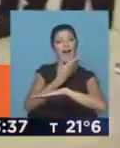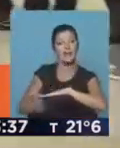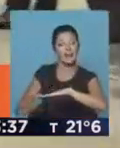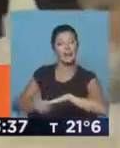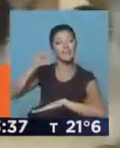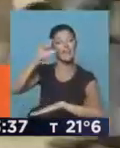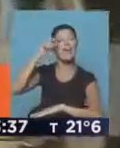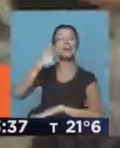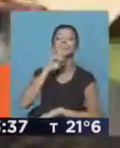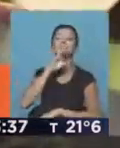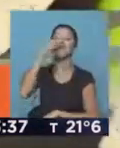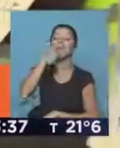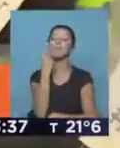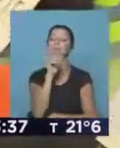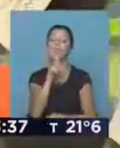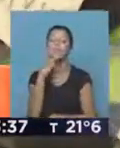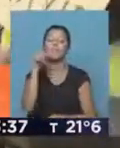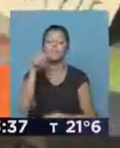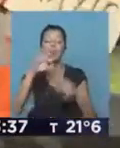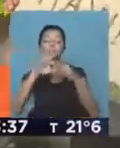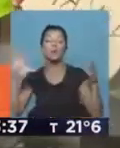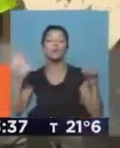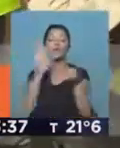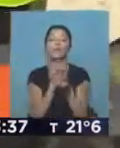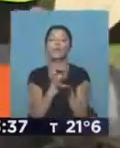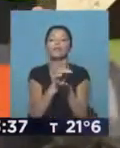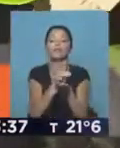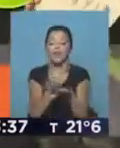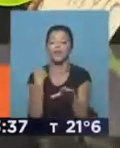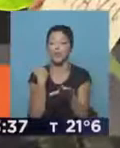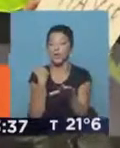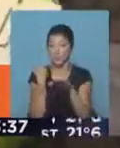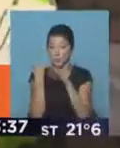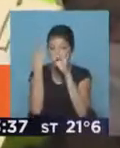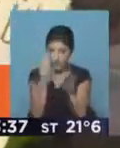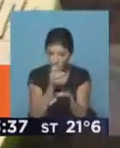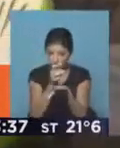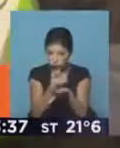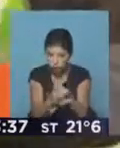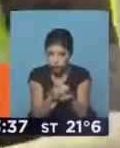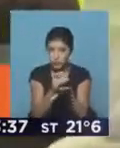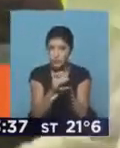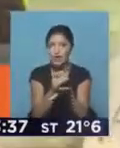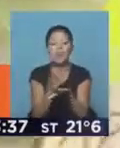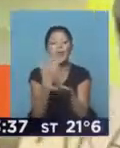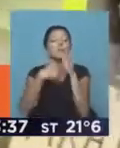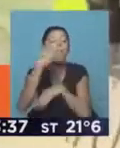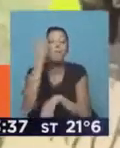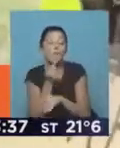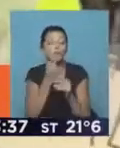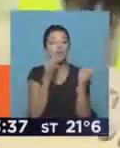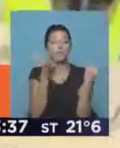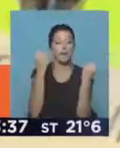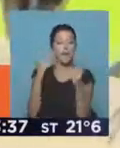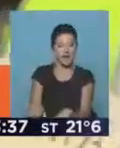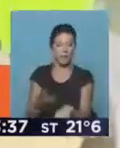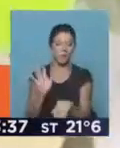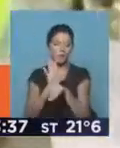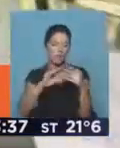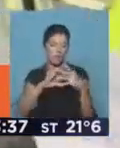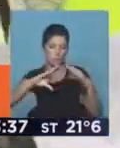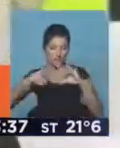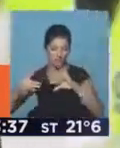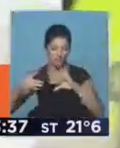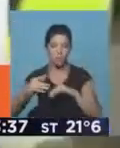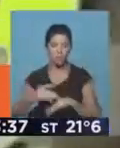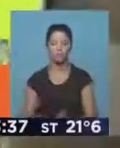ellos, para nosotros en ese caso, un tranvía. Nos bajaremos al llegar a la parada que más querramos. Hoy Turquía lo